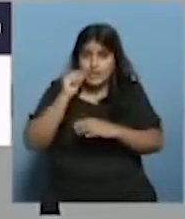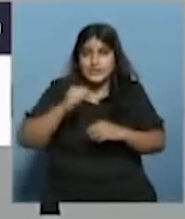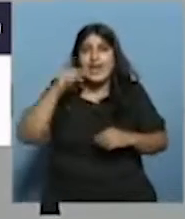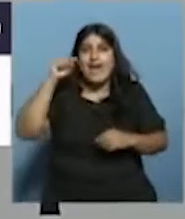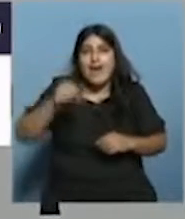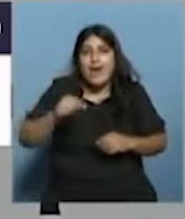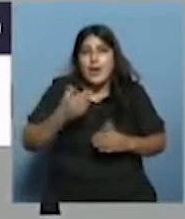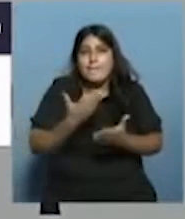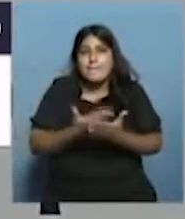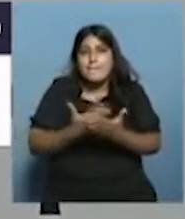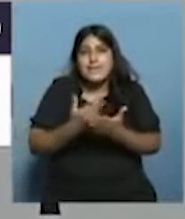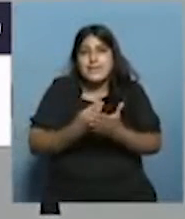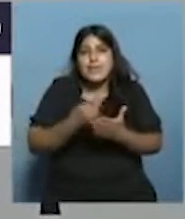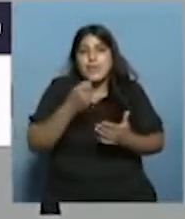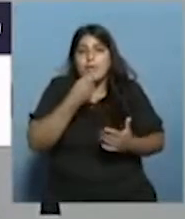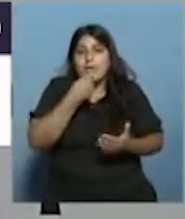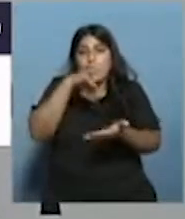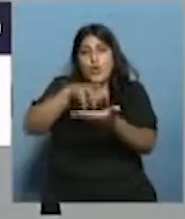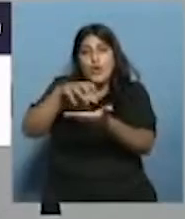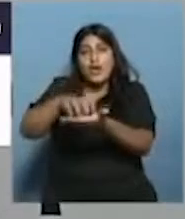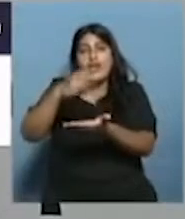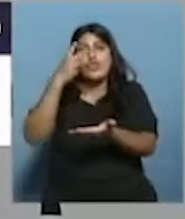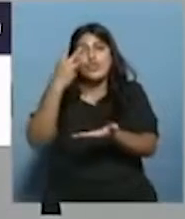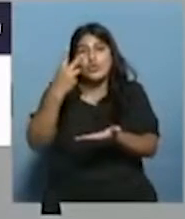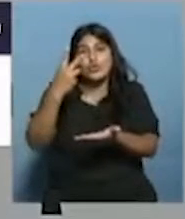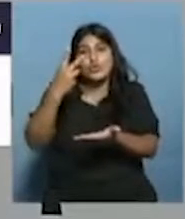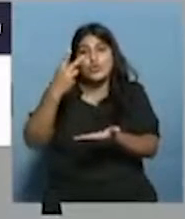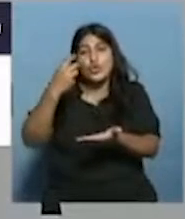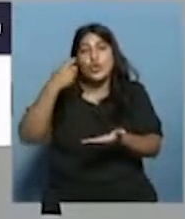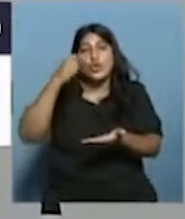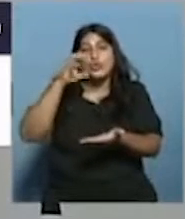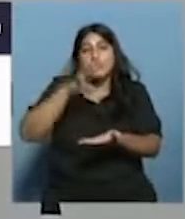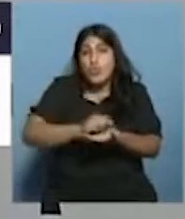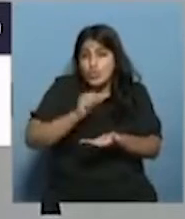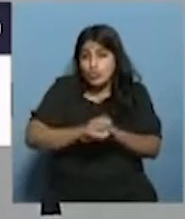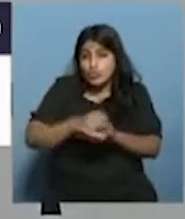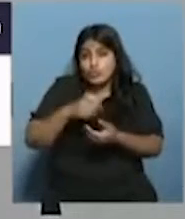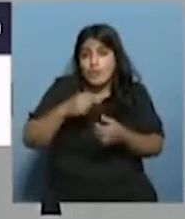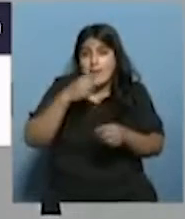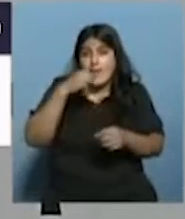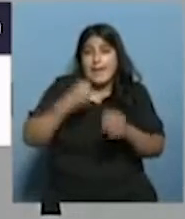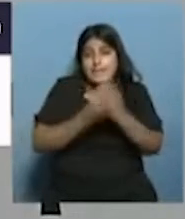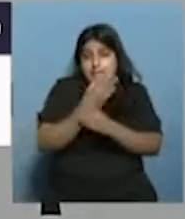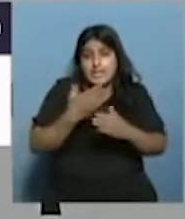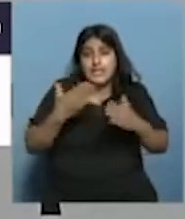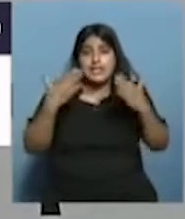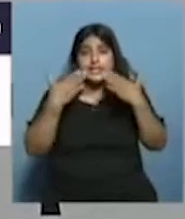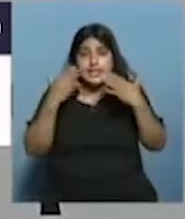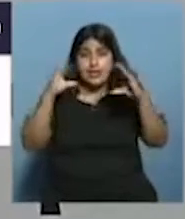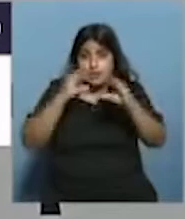locales que tengan doble turno para la materialización del evento. Se lo va a poder hacer desde las 13 hasta las 5 y